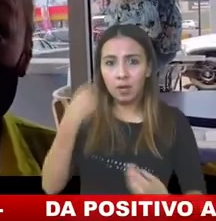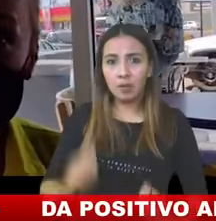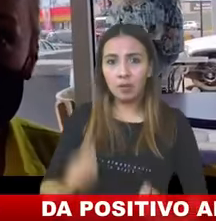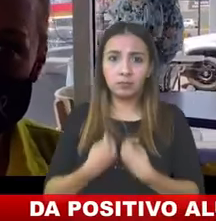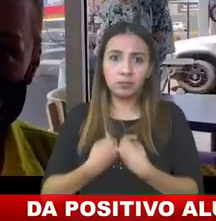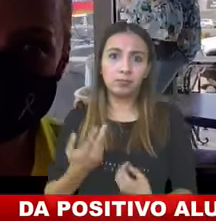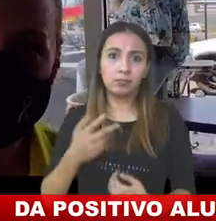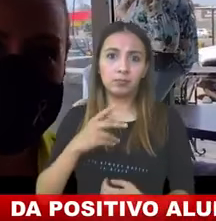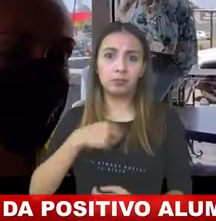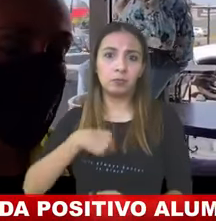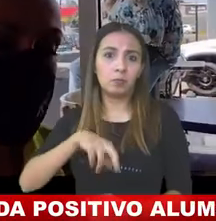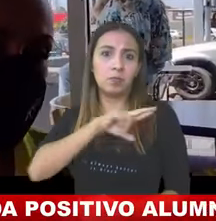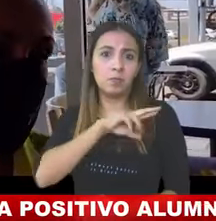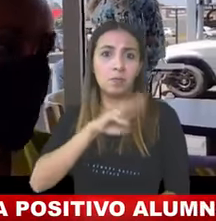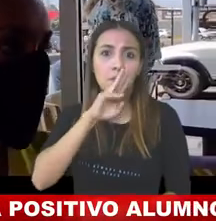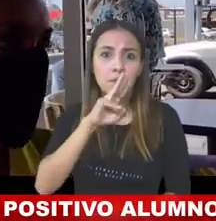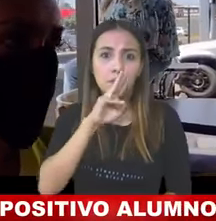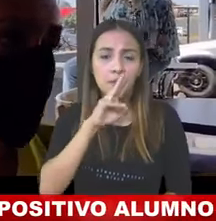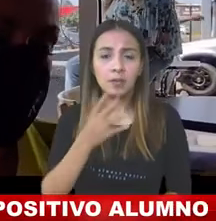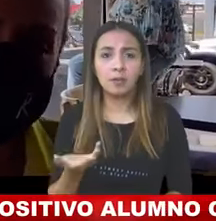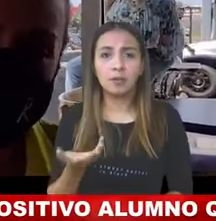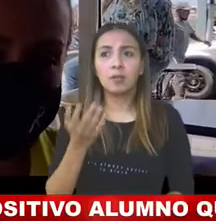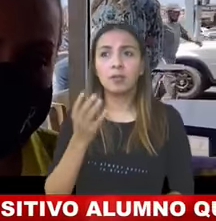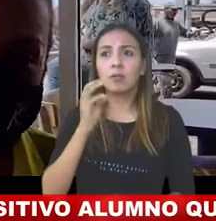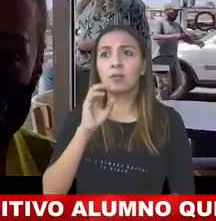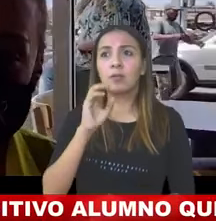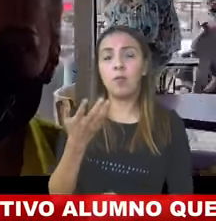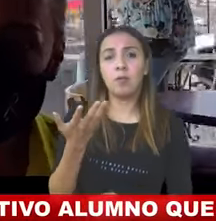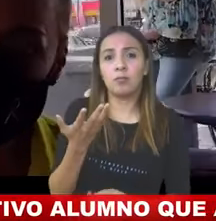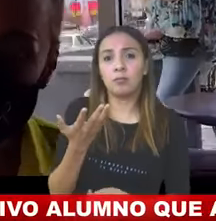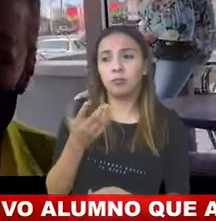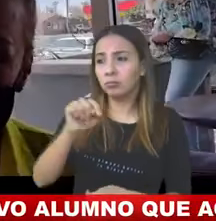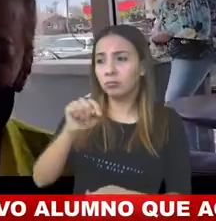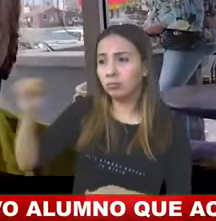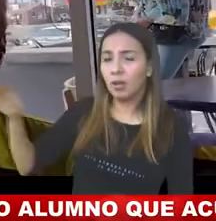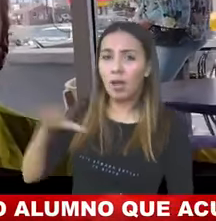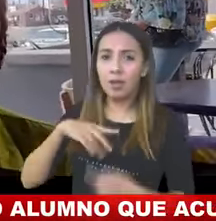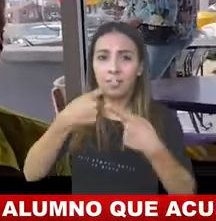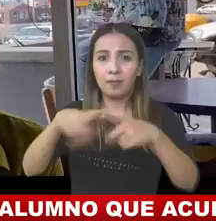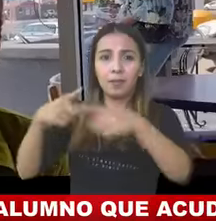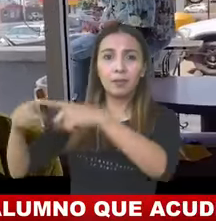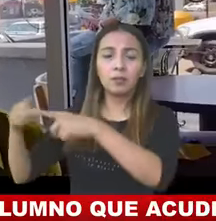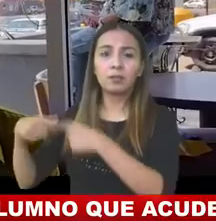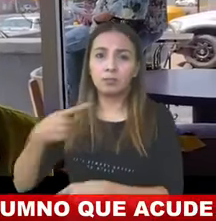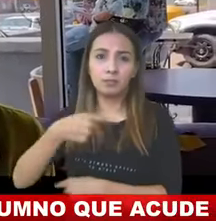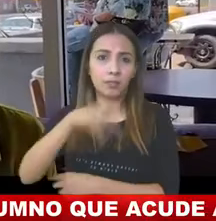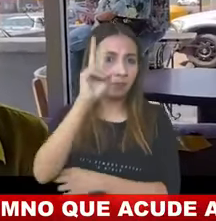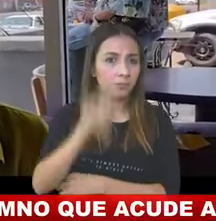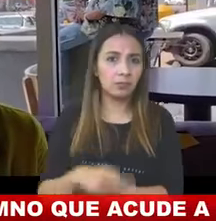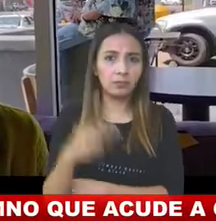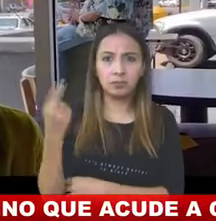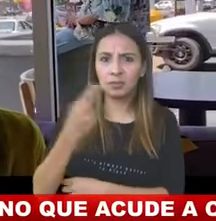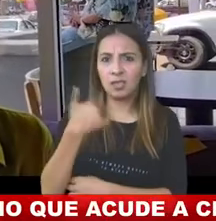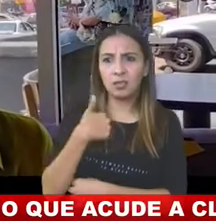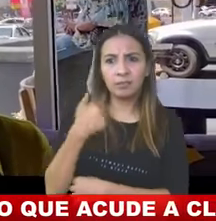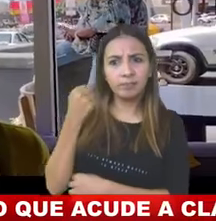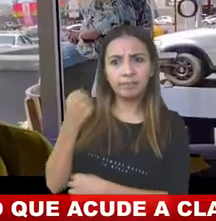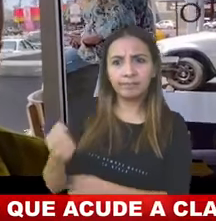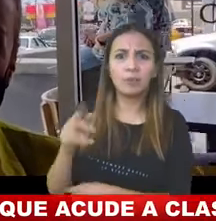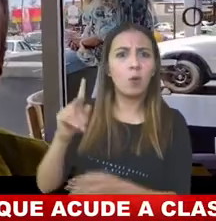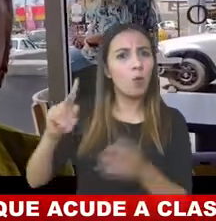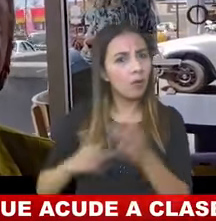familia solteras o en su punto de algo diferente, pero ocupamos y exigimos que nos